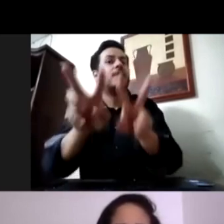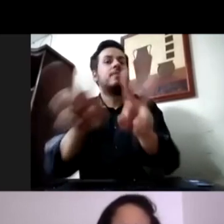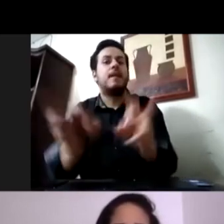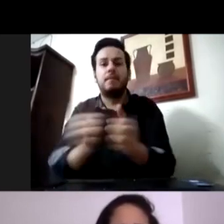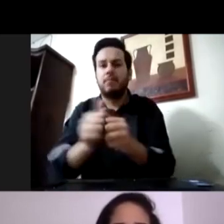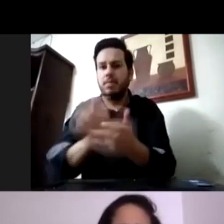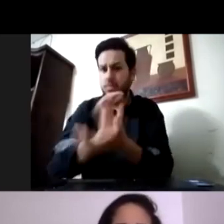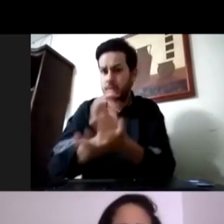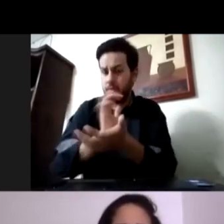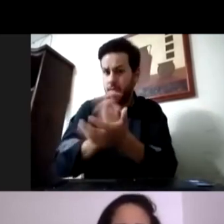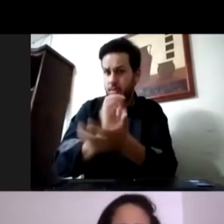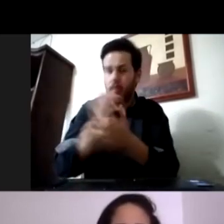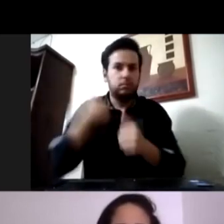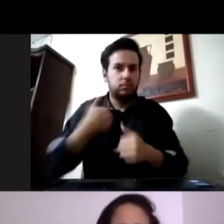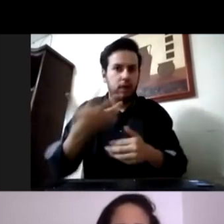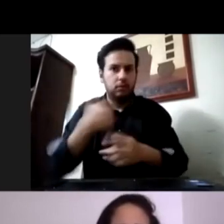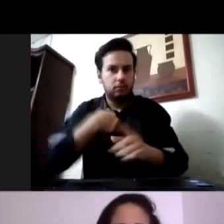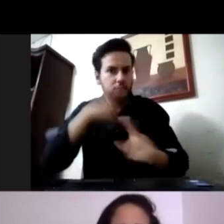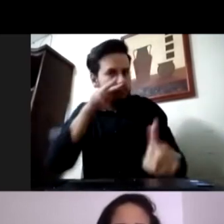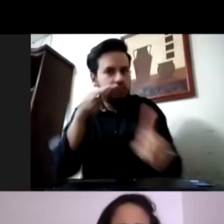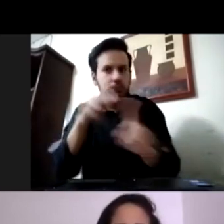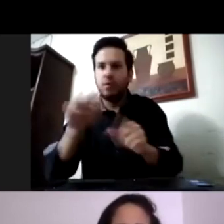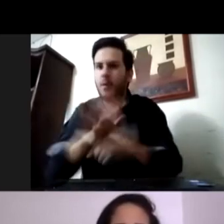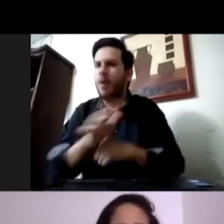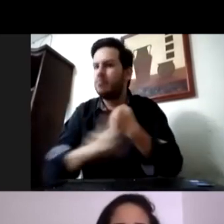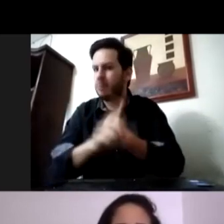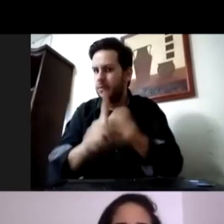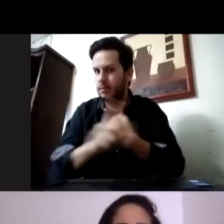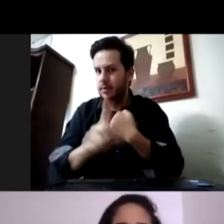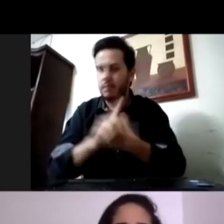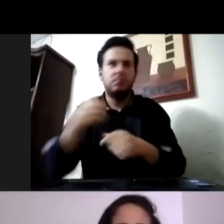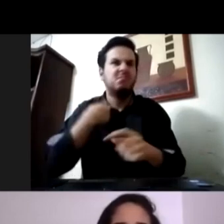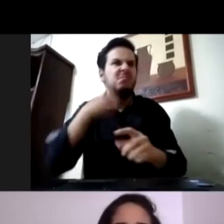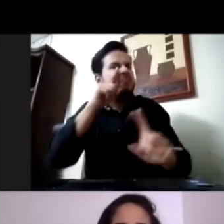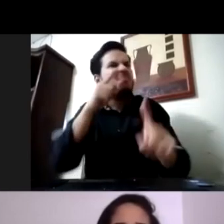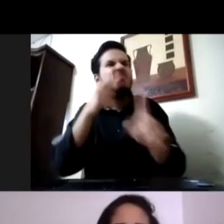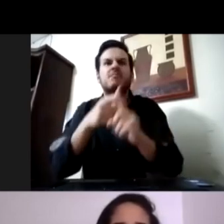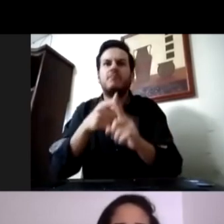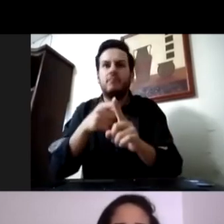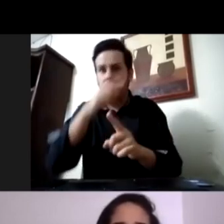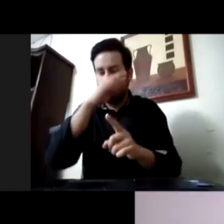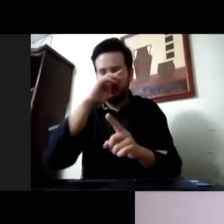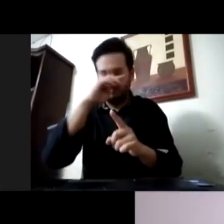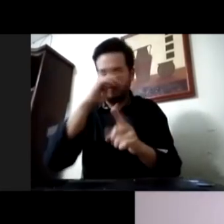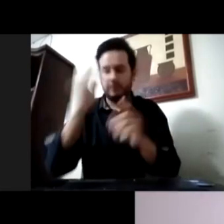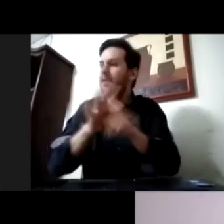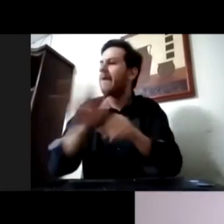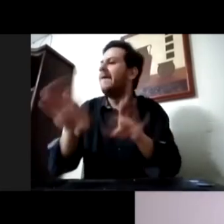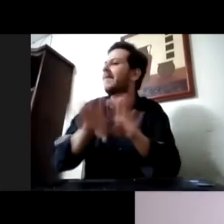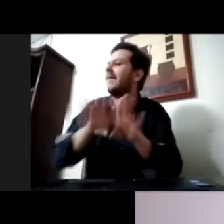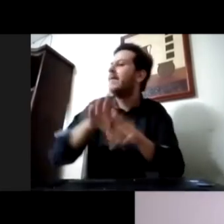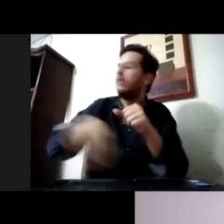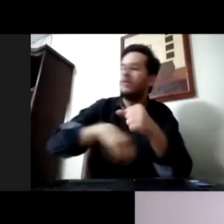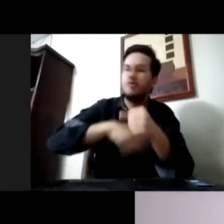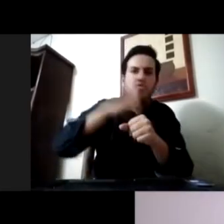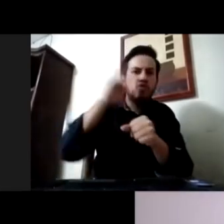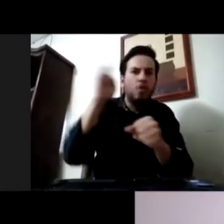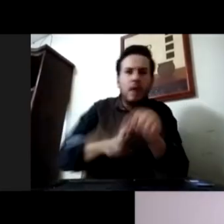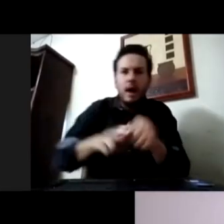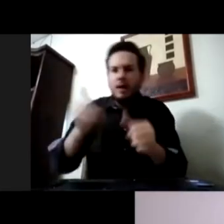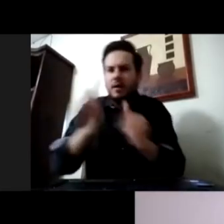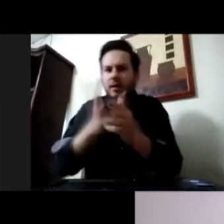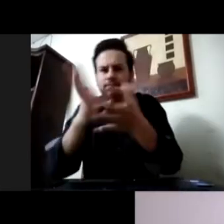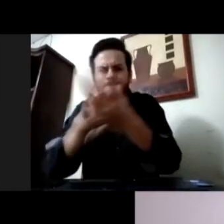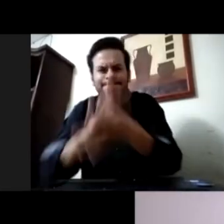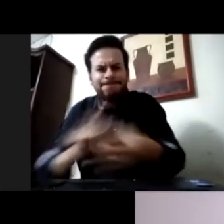contexto por el que estamos pasando. Déjenme partir de un lugar común que ha circulado mucho estos días y que a mí me resulta